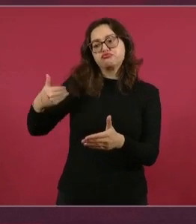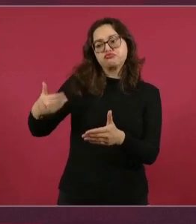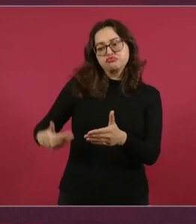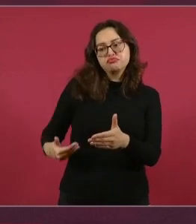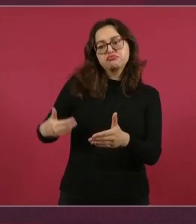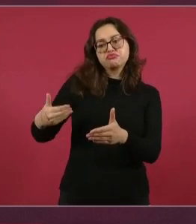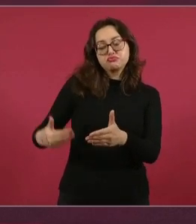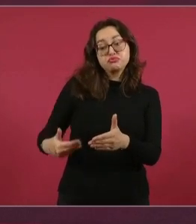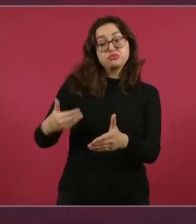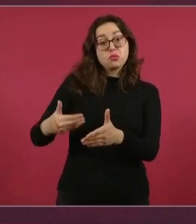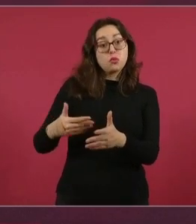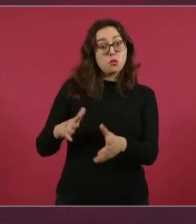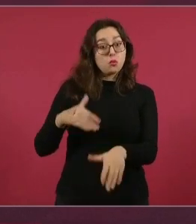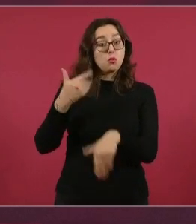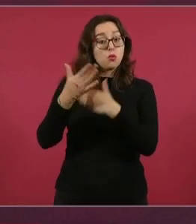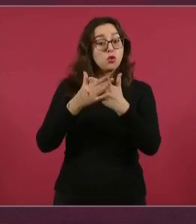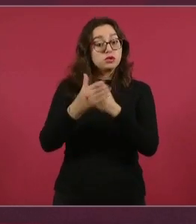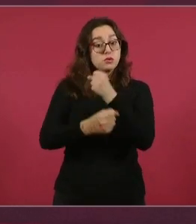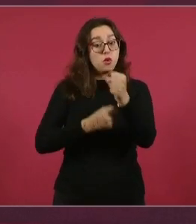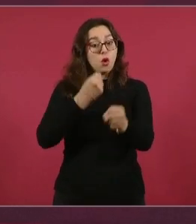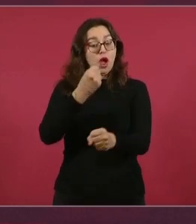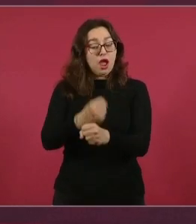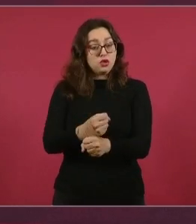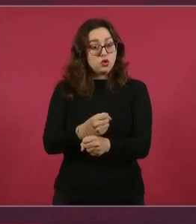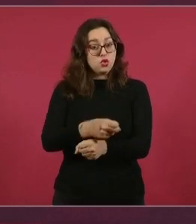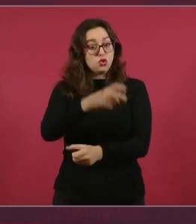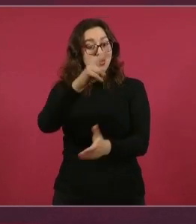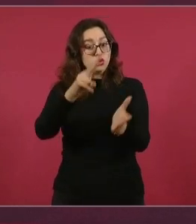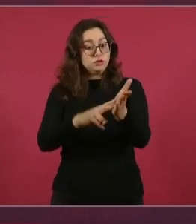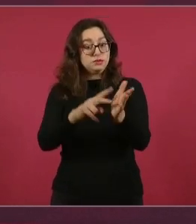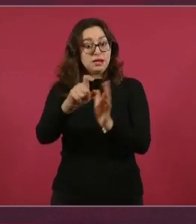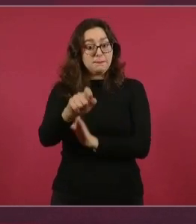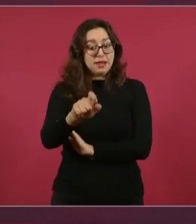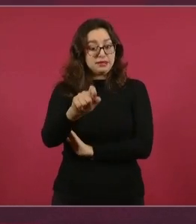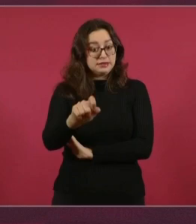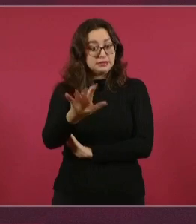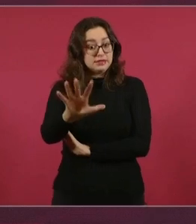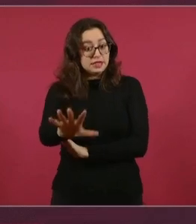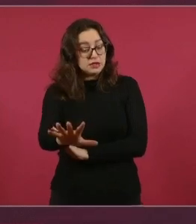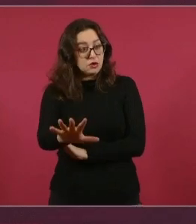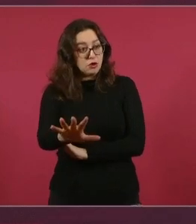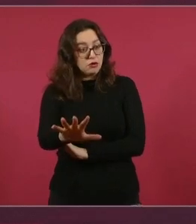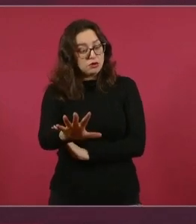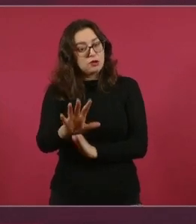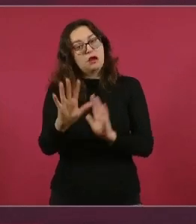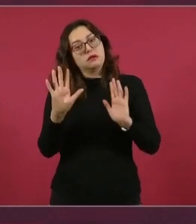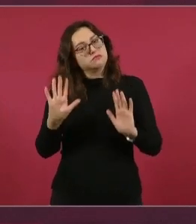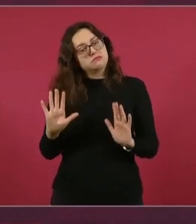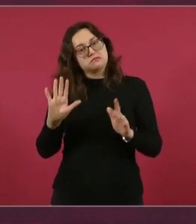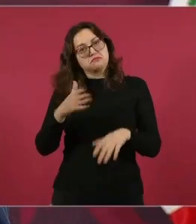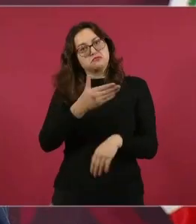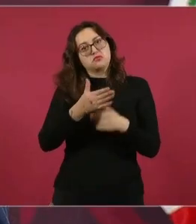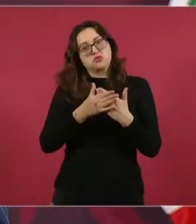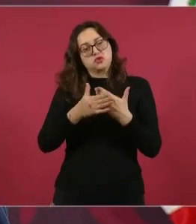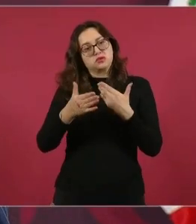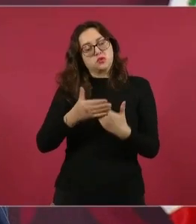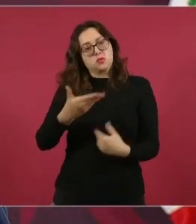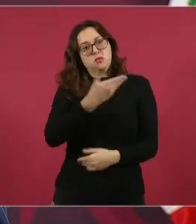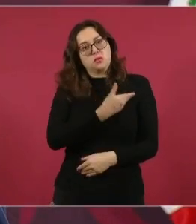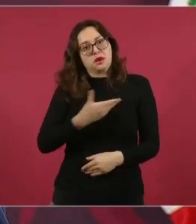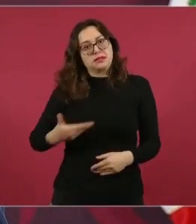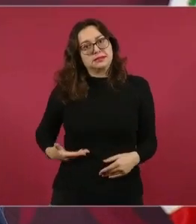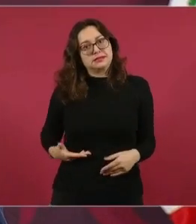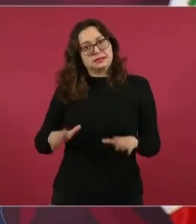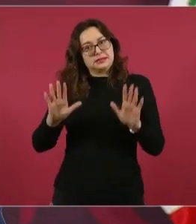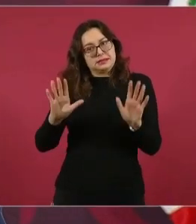en la presidencia, pero me tocaron 6 acuerdos